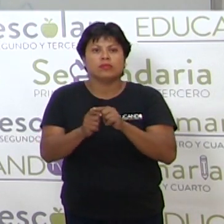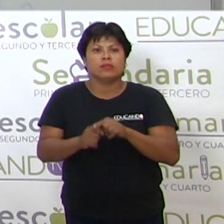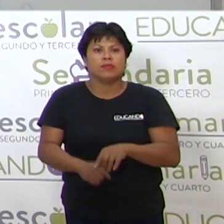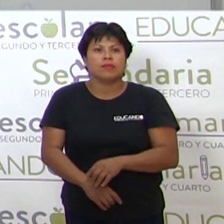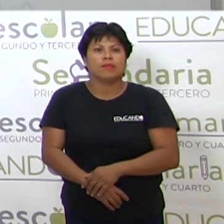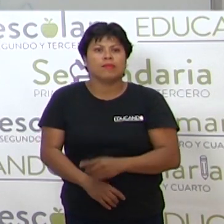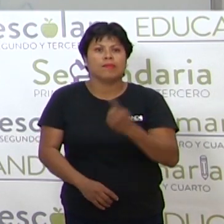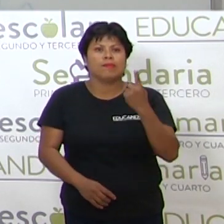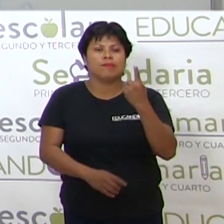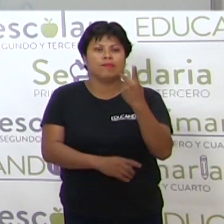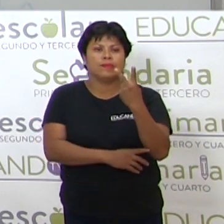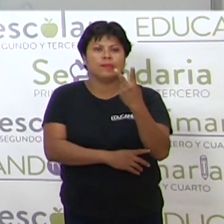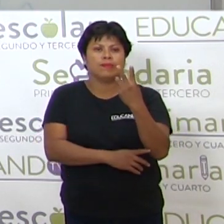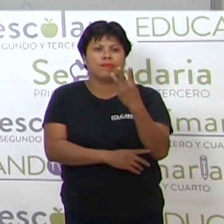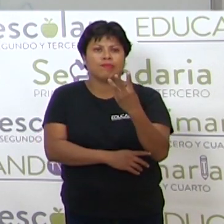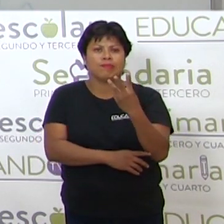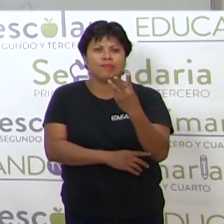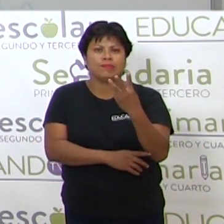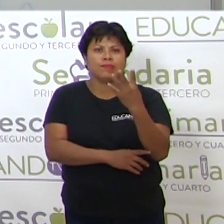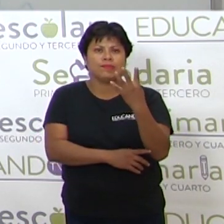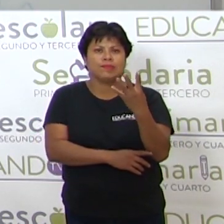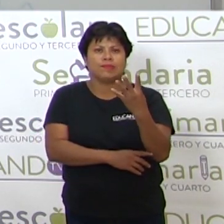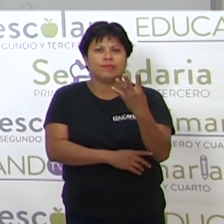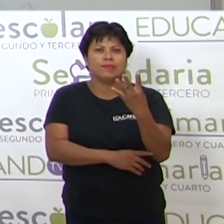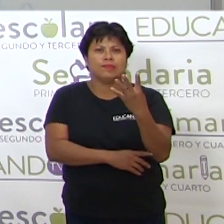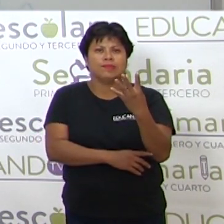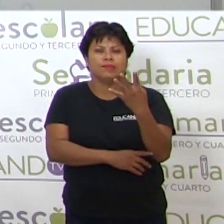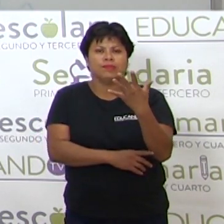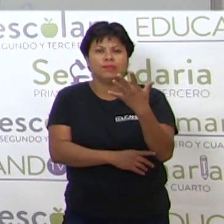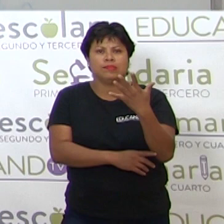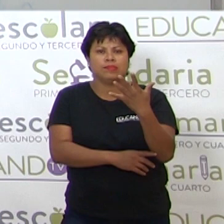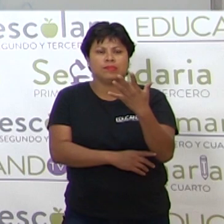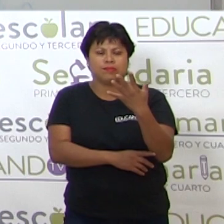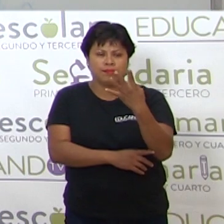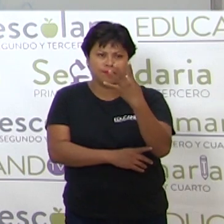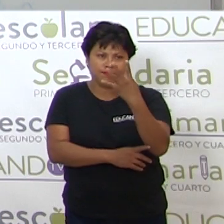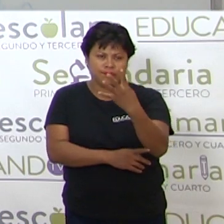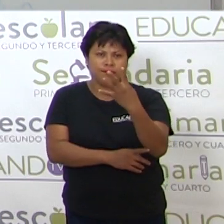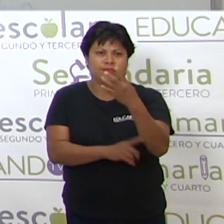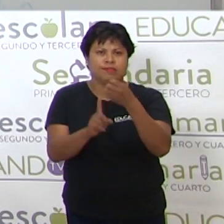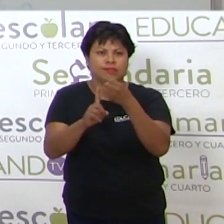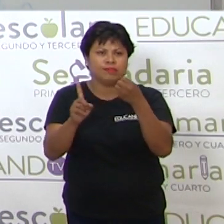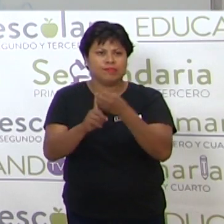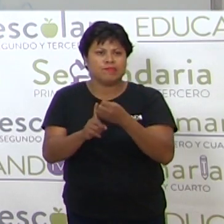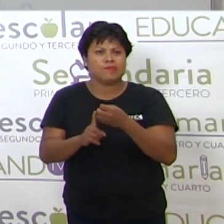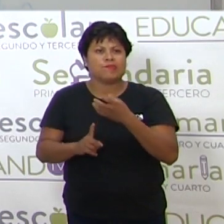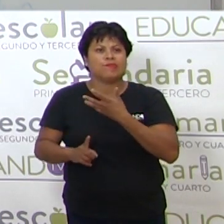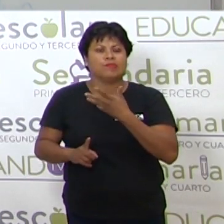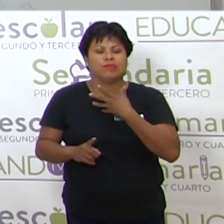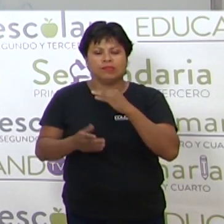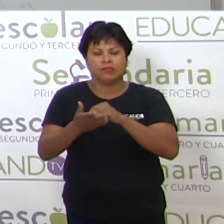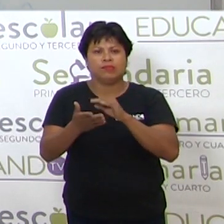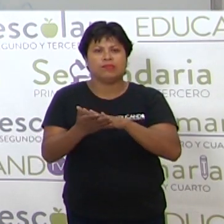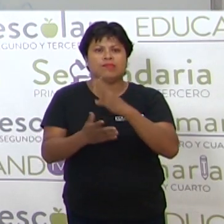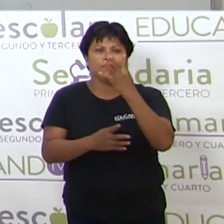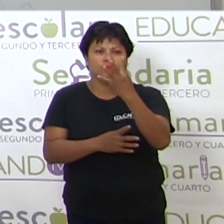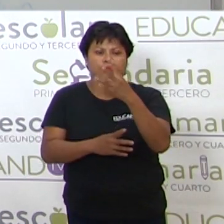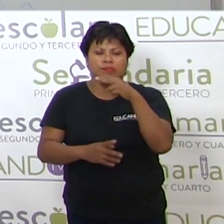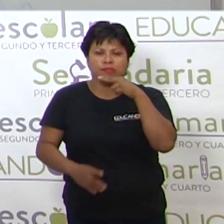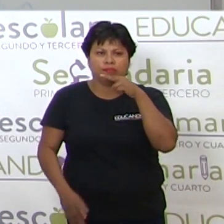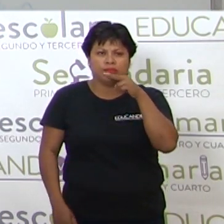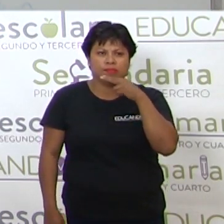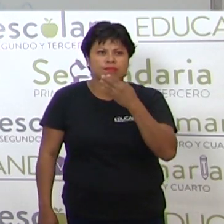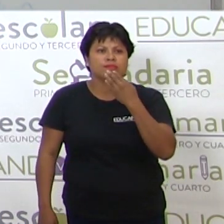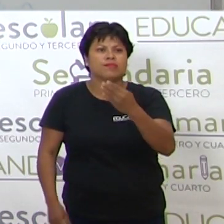1 2 3 4 oraciones y remarcamos cuatro verbos